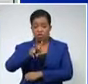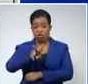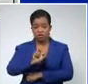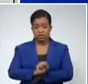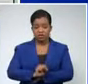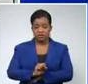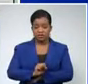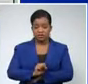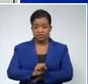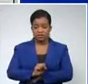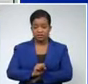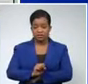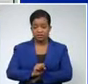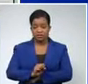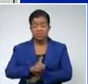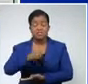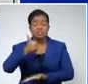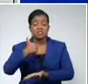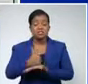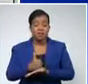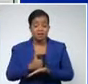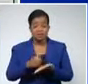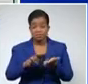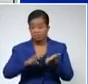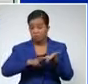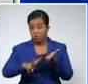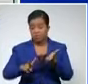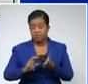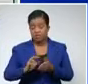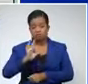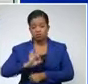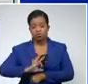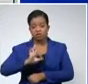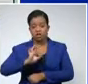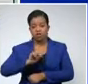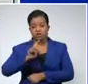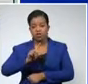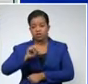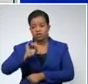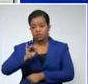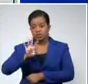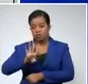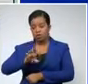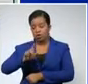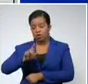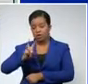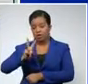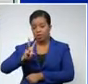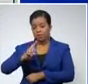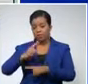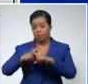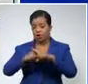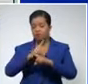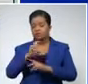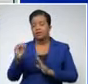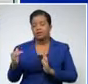Indiscutiblemente la cabecera provincial, con una tasa de 174,3 por 100.000